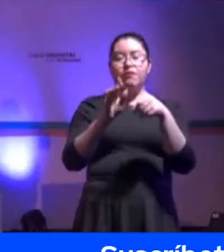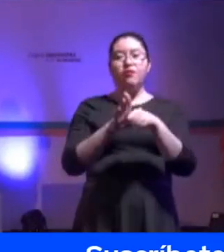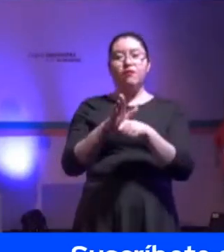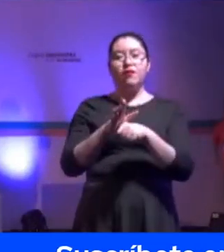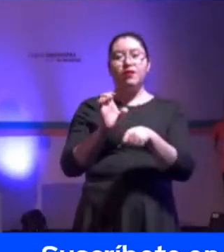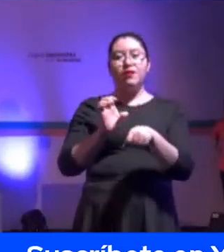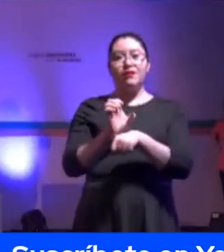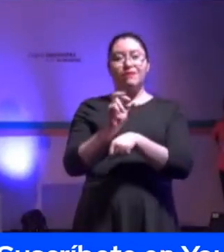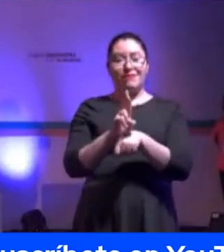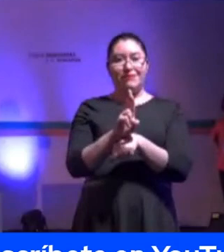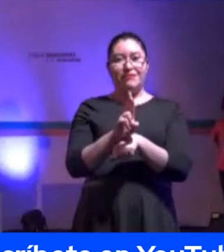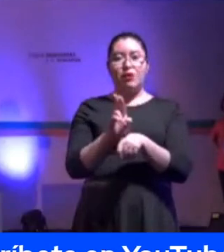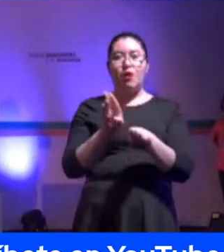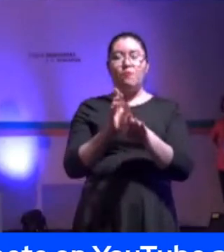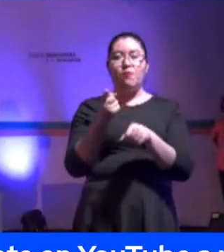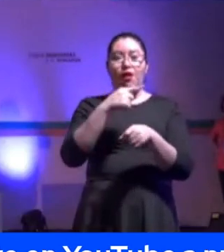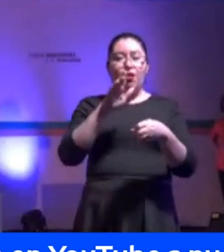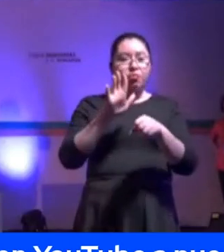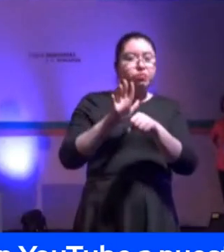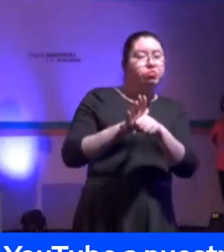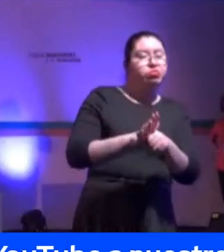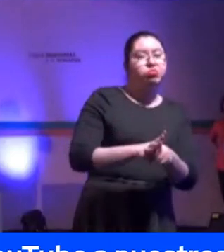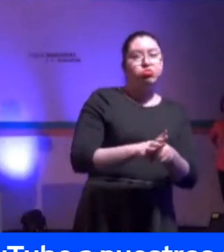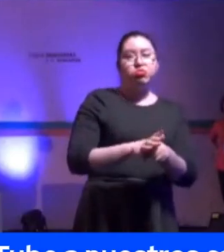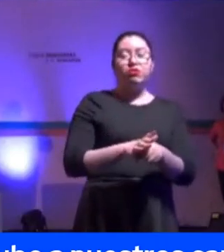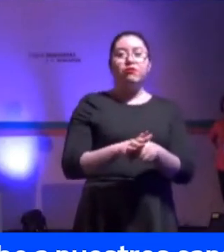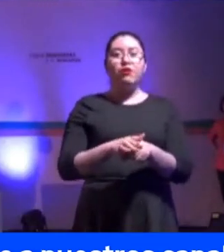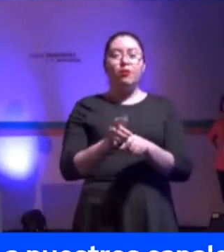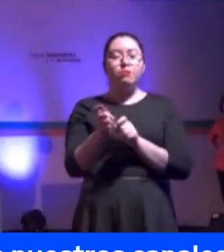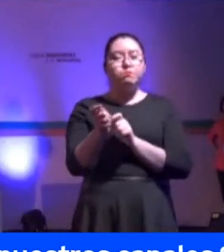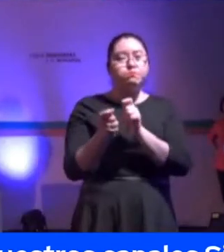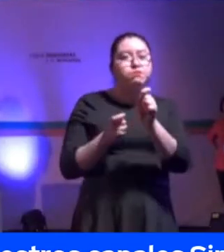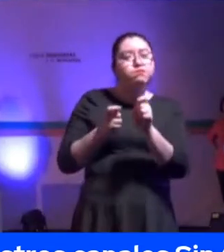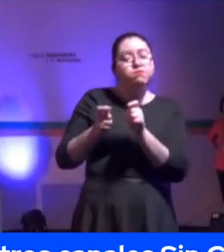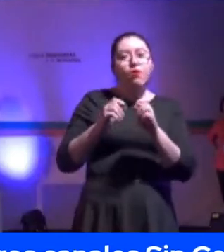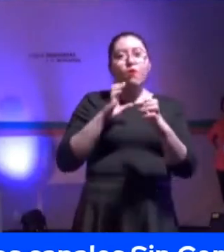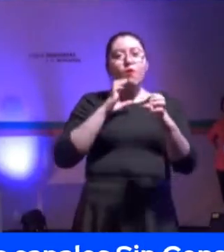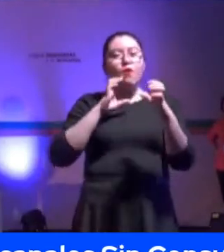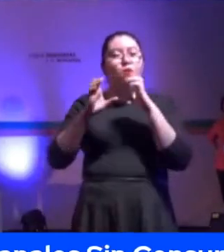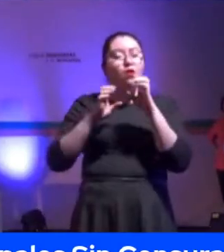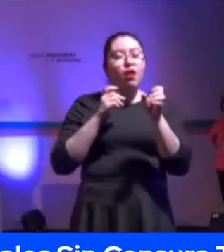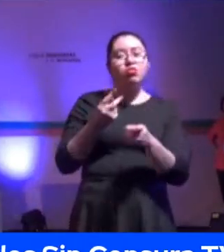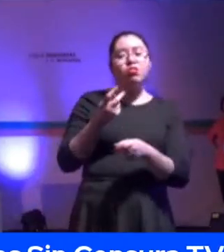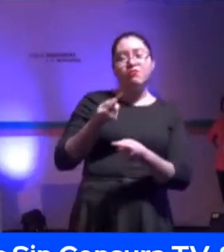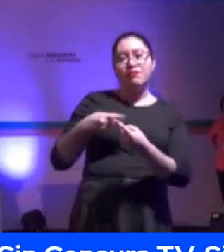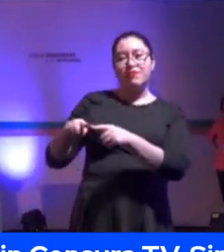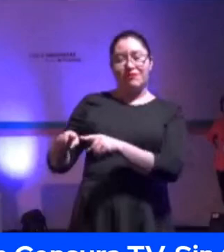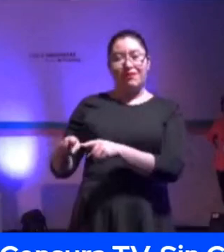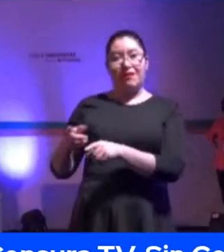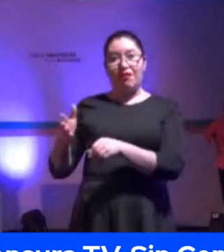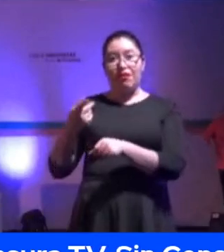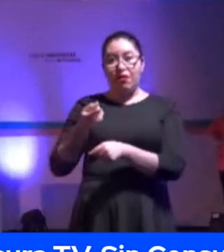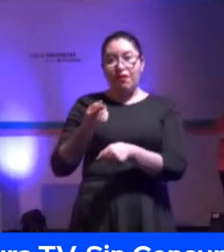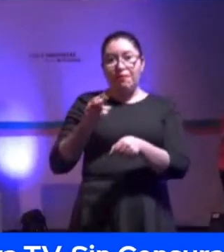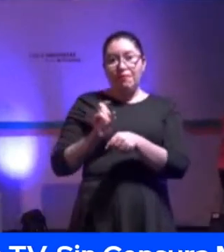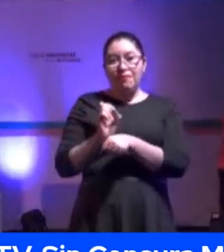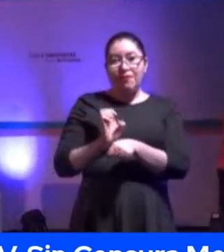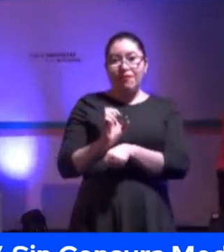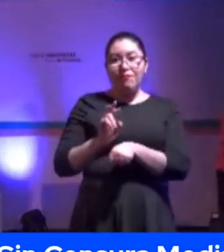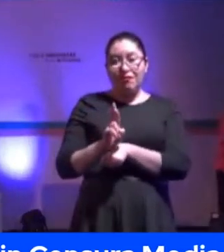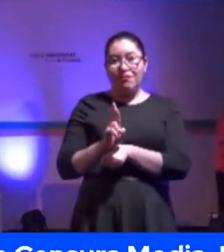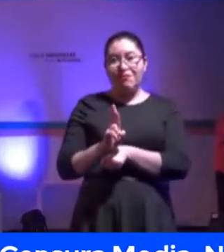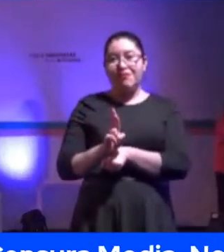Ecuador. La censura, la manipulación de los medios, todo lo que vivió Ecuador. Justo creo que es